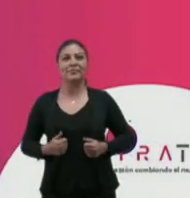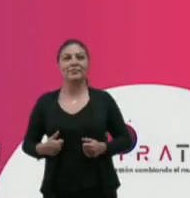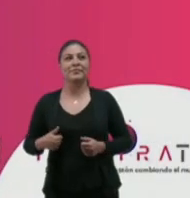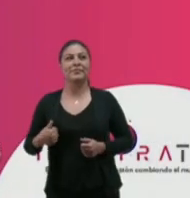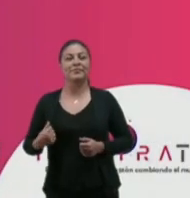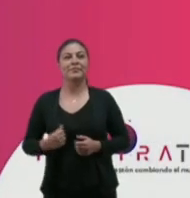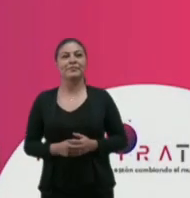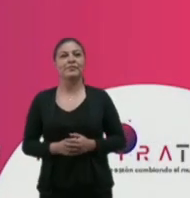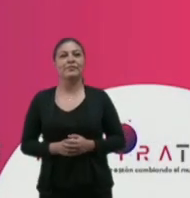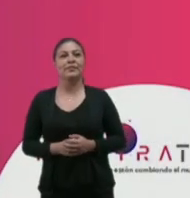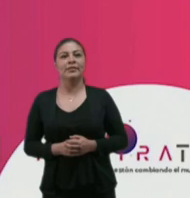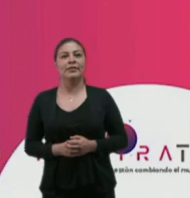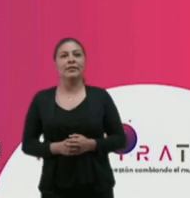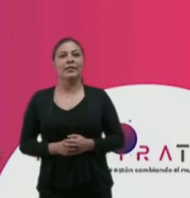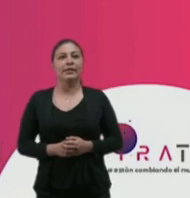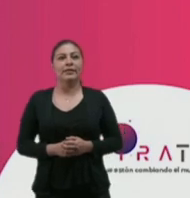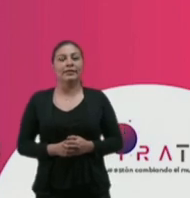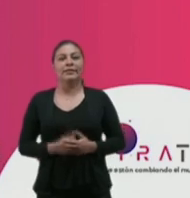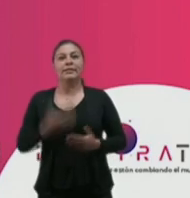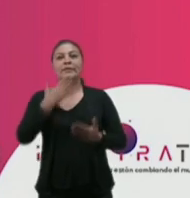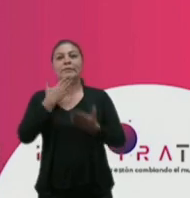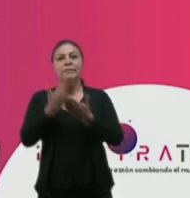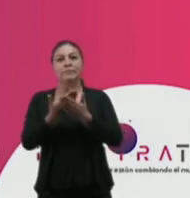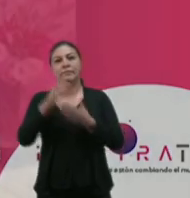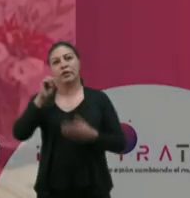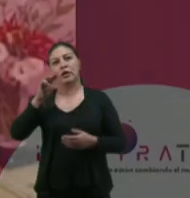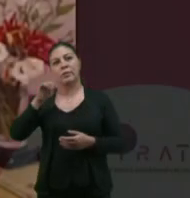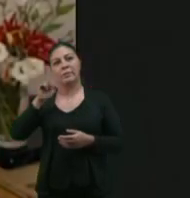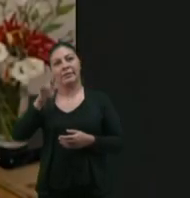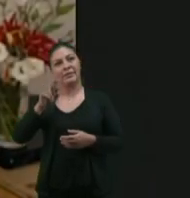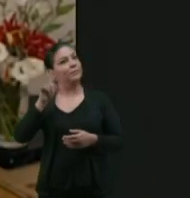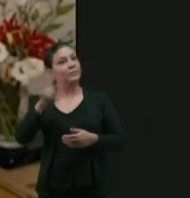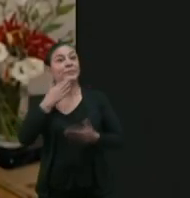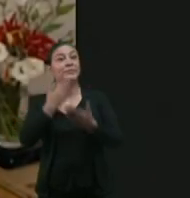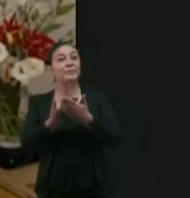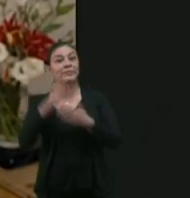Sí, bien, Omar, muchas gracias. Muchas gracias, Carolina, por invitarme.